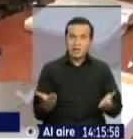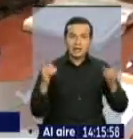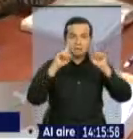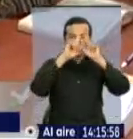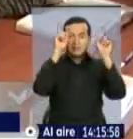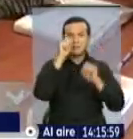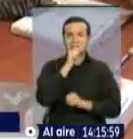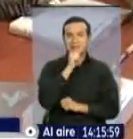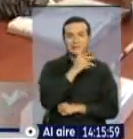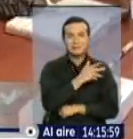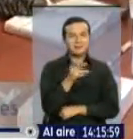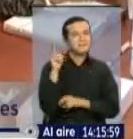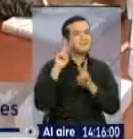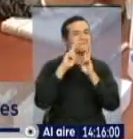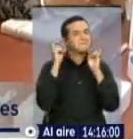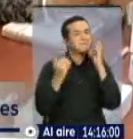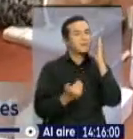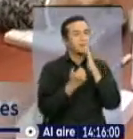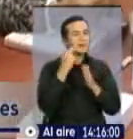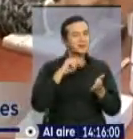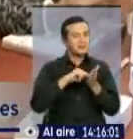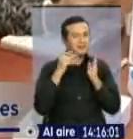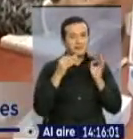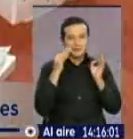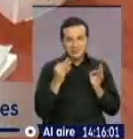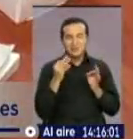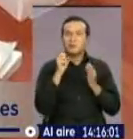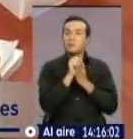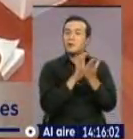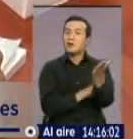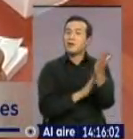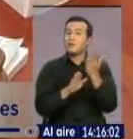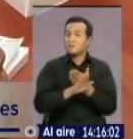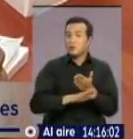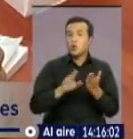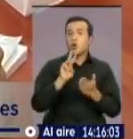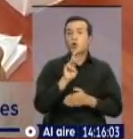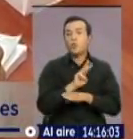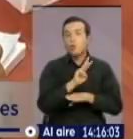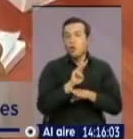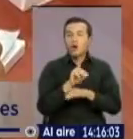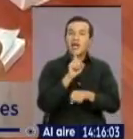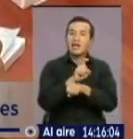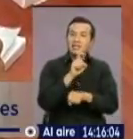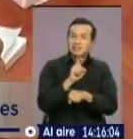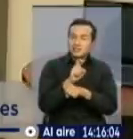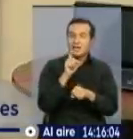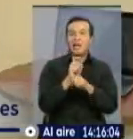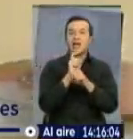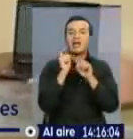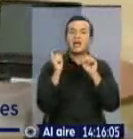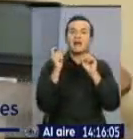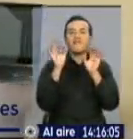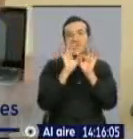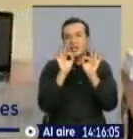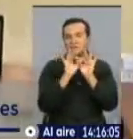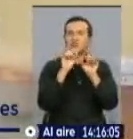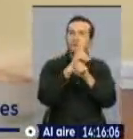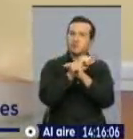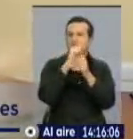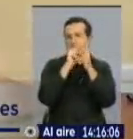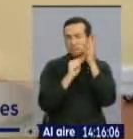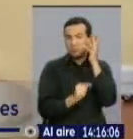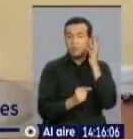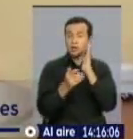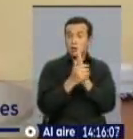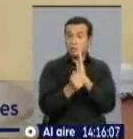privada. Todo lo relacionado con las nuevas tecnologías, programas básicos como Word, Excel, manejo de redes sociales, entre otros, son parte